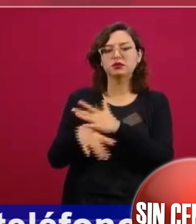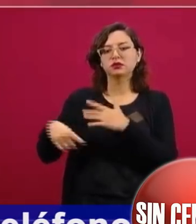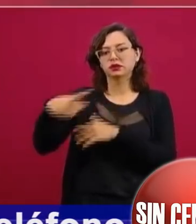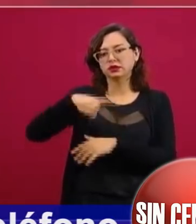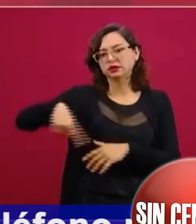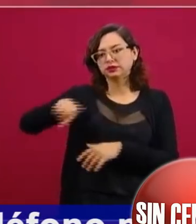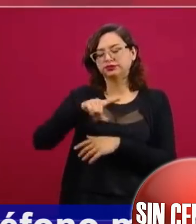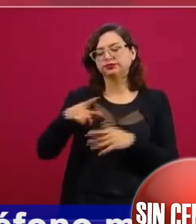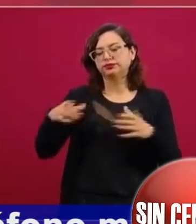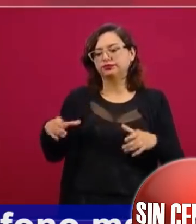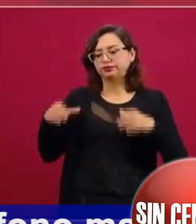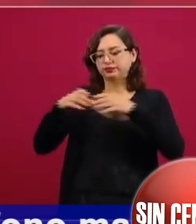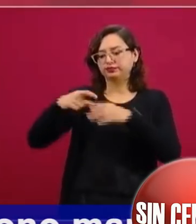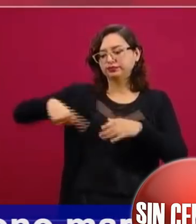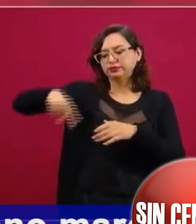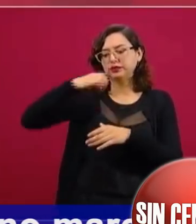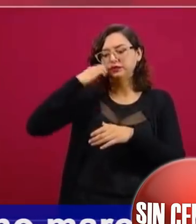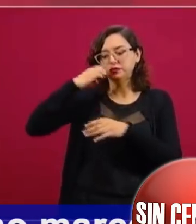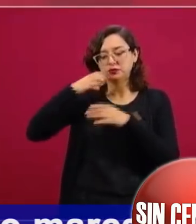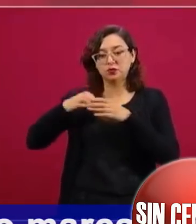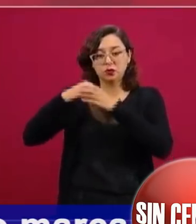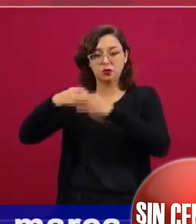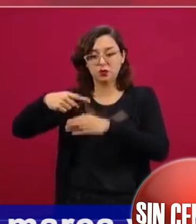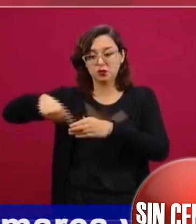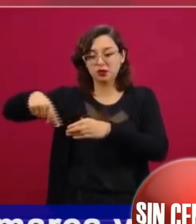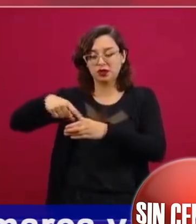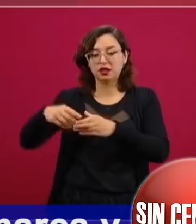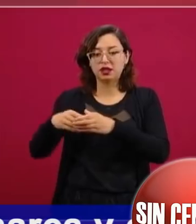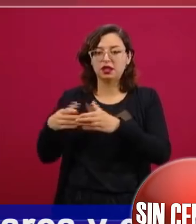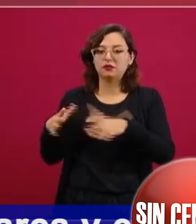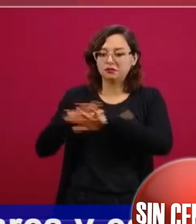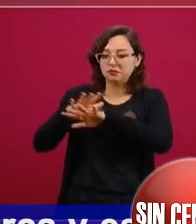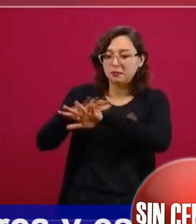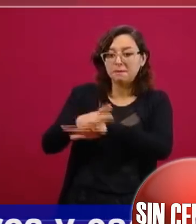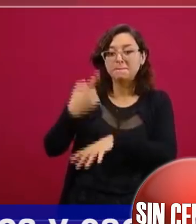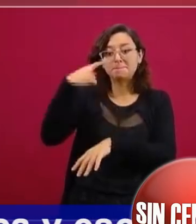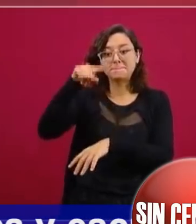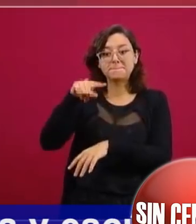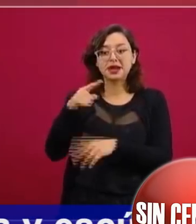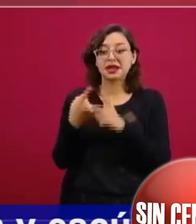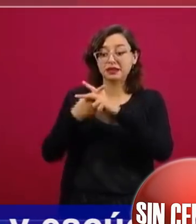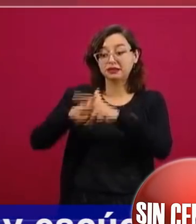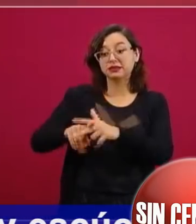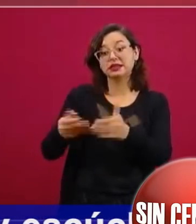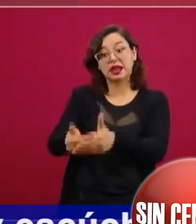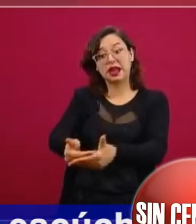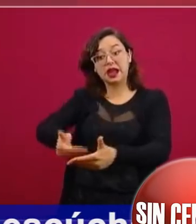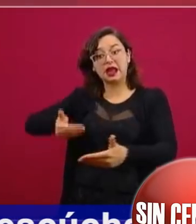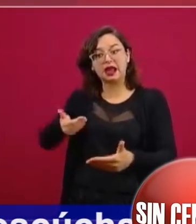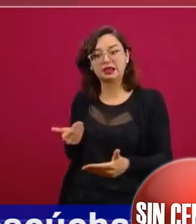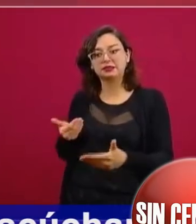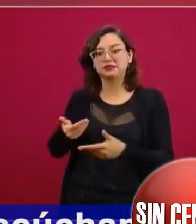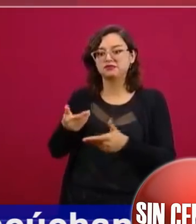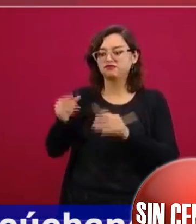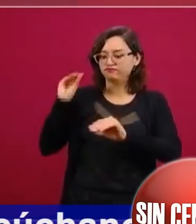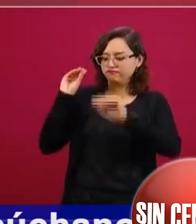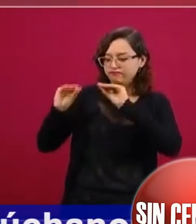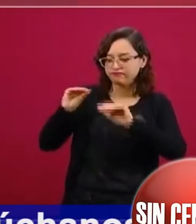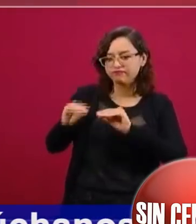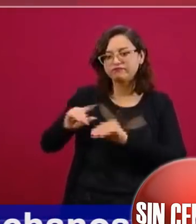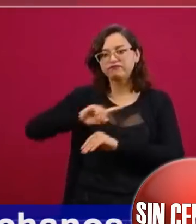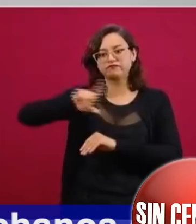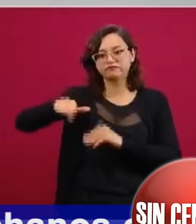técnicos escolares para que se realicen antes del inicio y podamos tener más